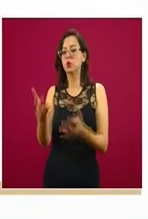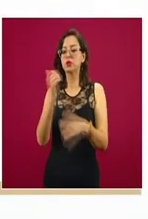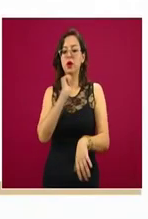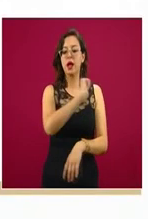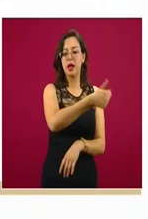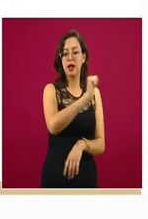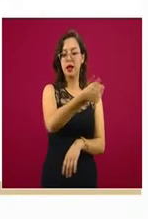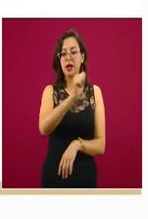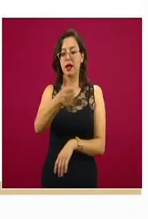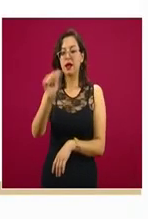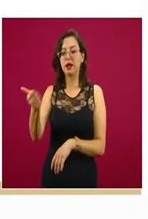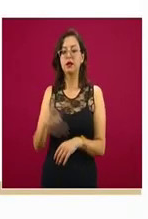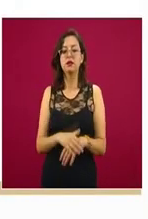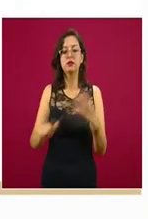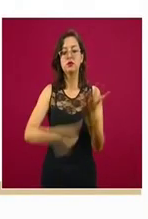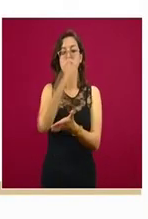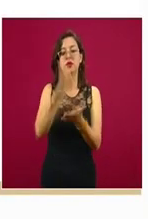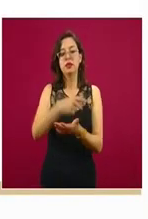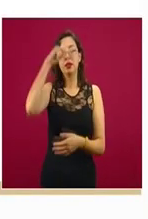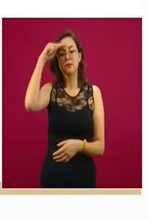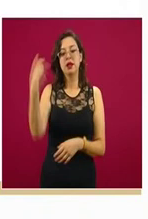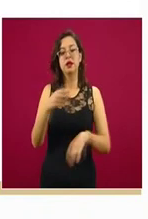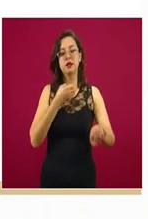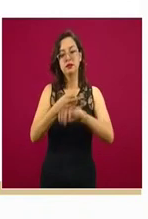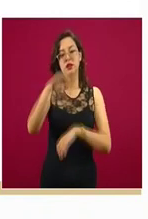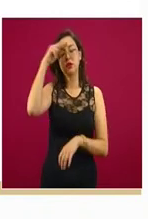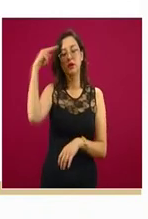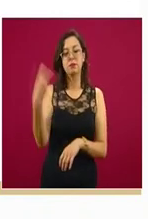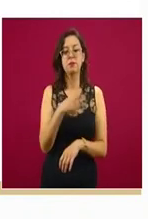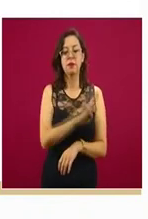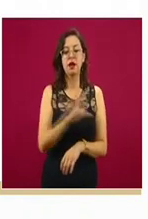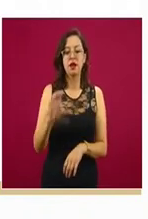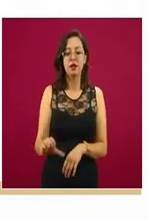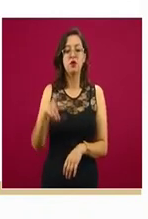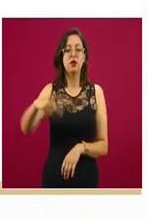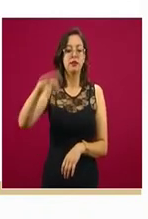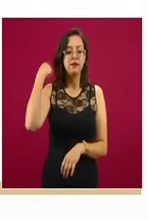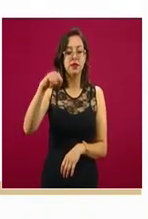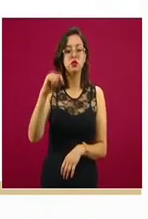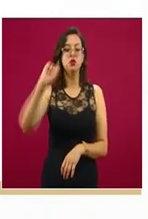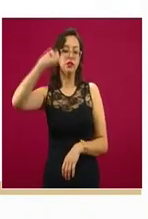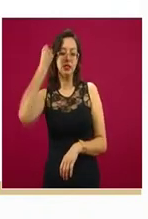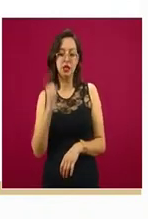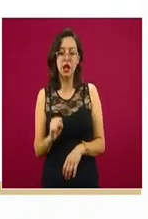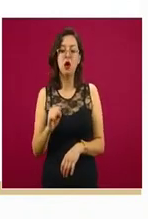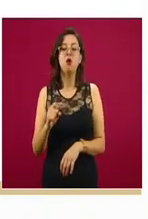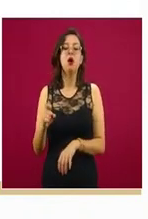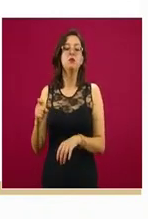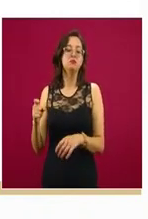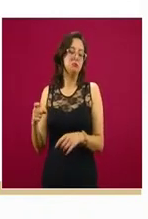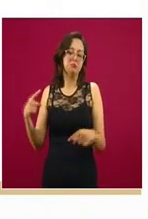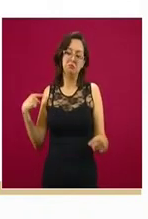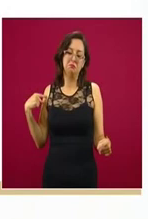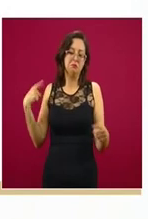confirmado en estas entidades: Ciudad de México, Estado de México, Baja California, Tabasco, Sinaloa, que hemos estado diciendo en los últimos